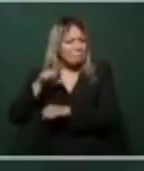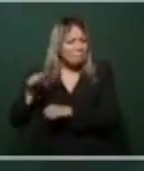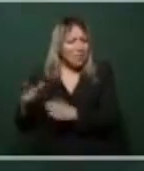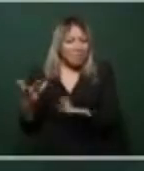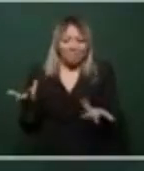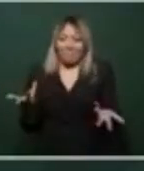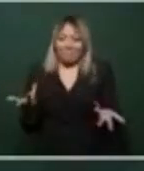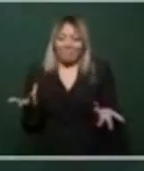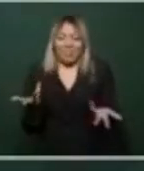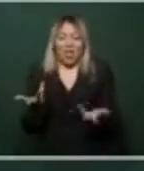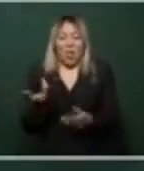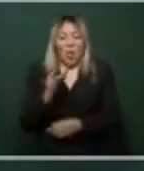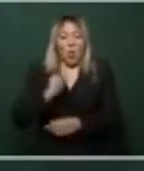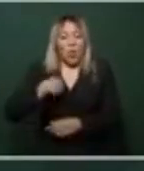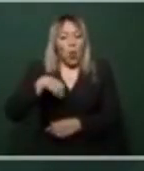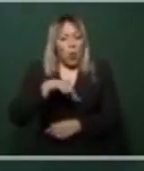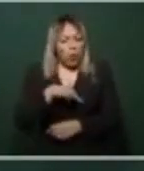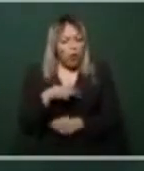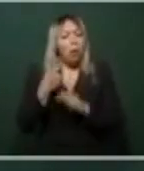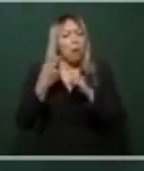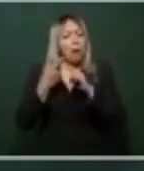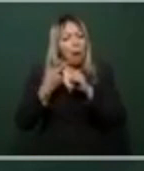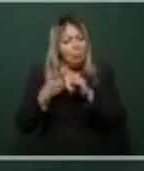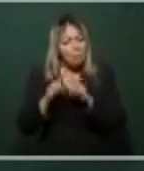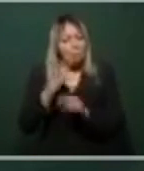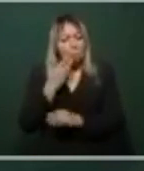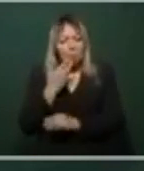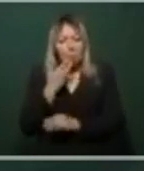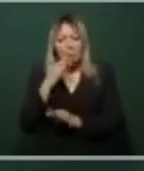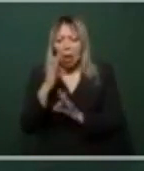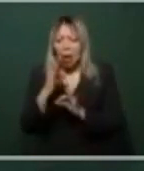Nosotros vamos muy bien,